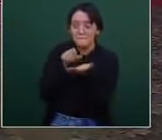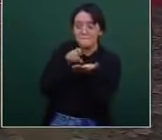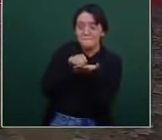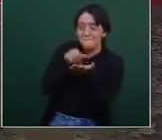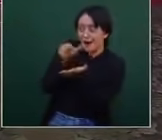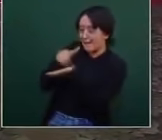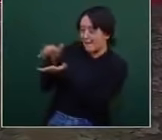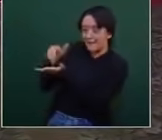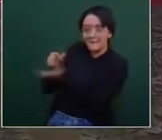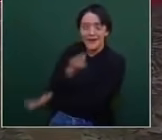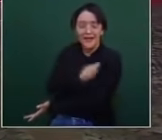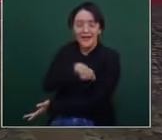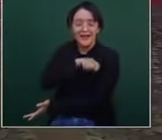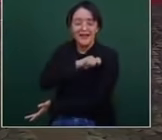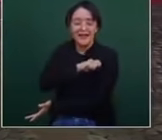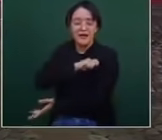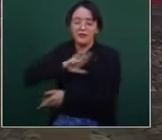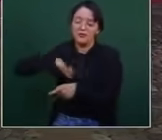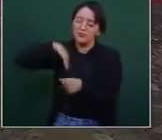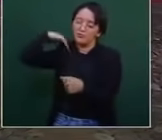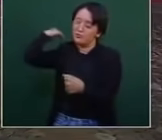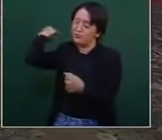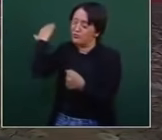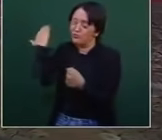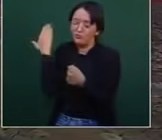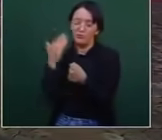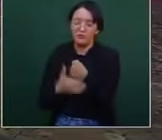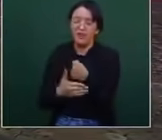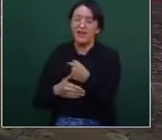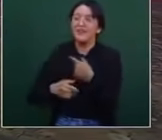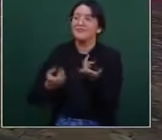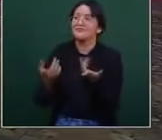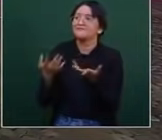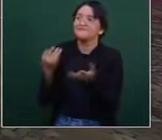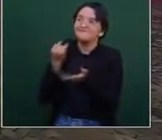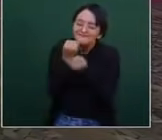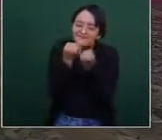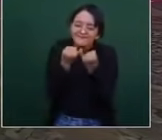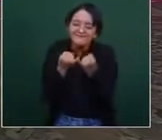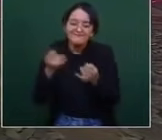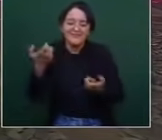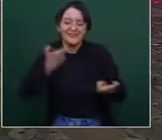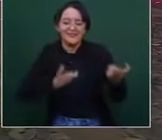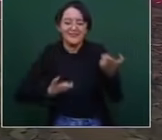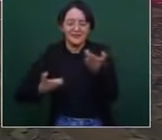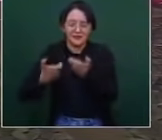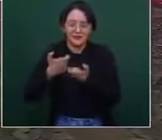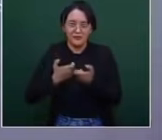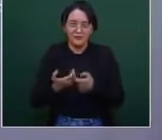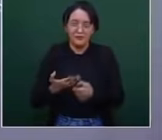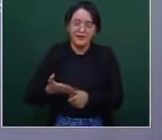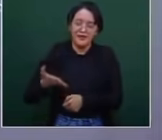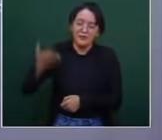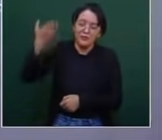del periodo de dependencia económica colonial iniciado 300 años atrás.